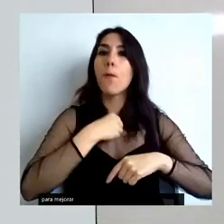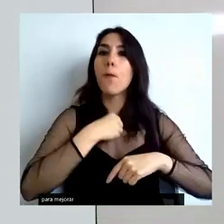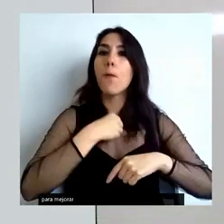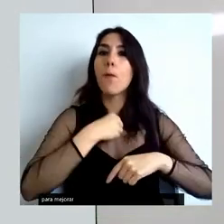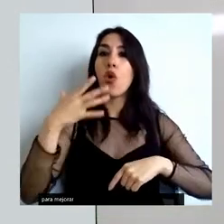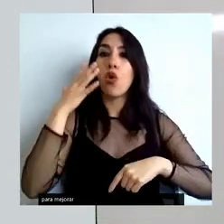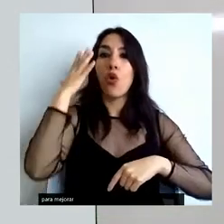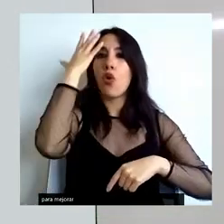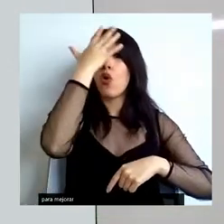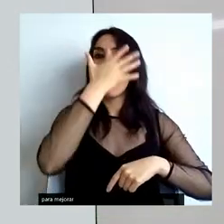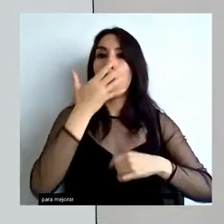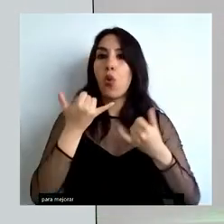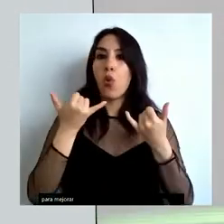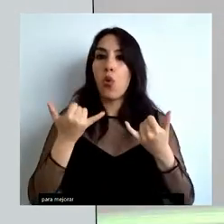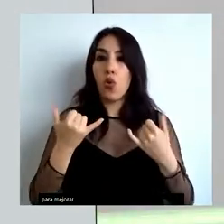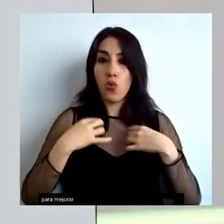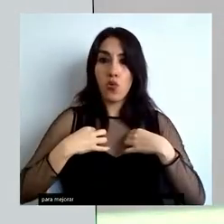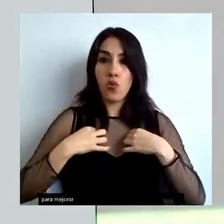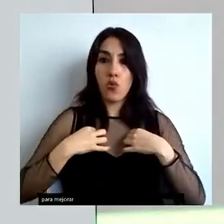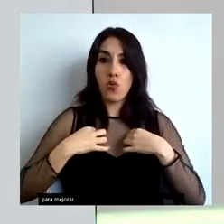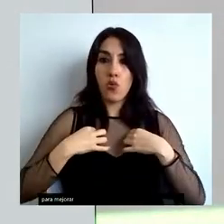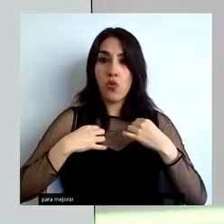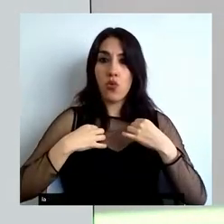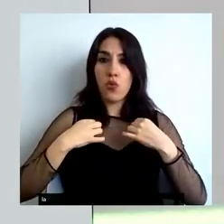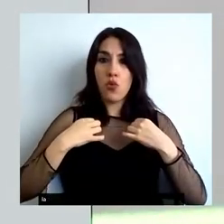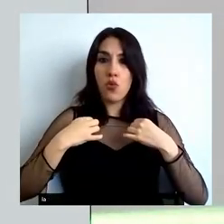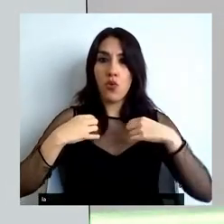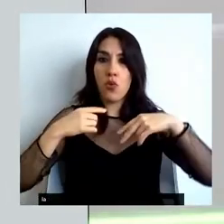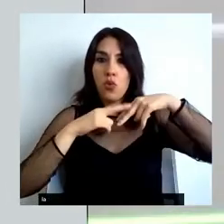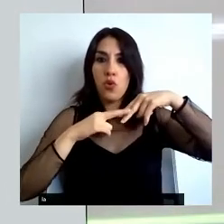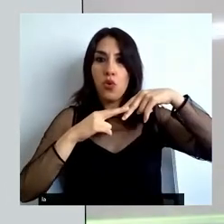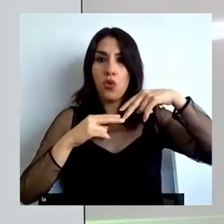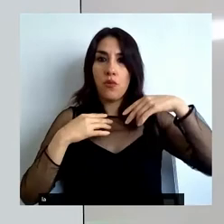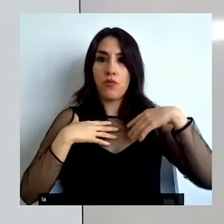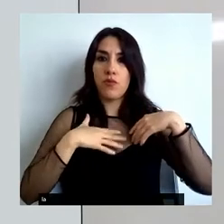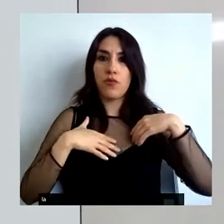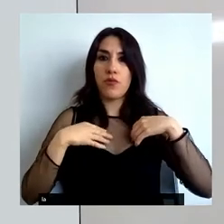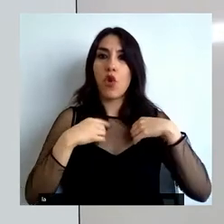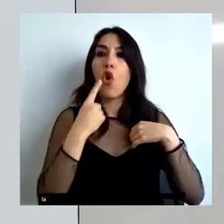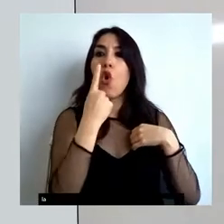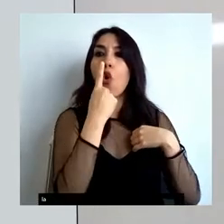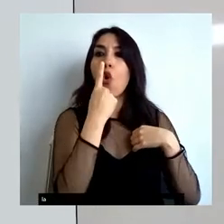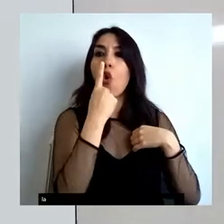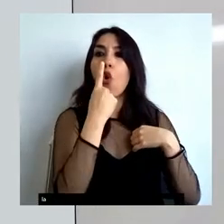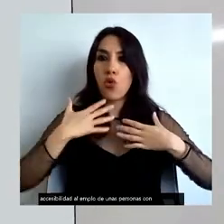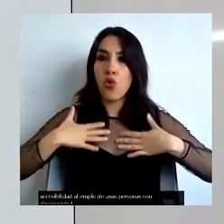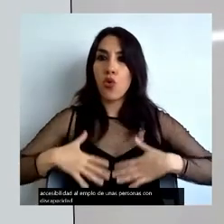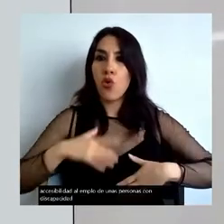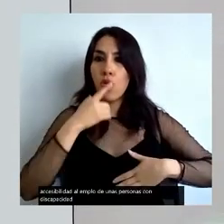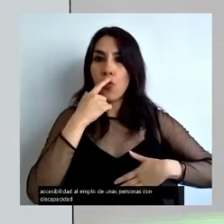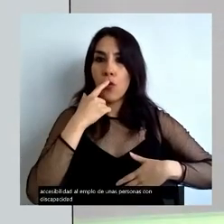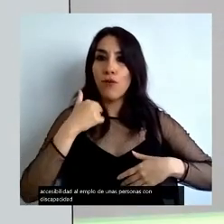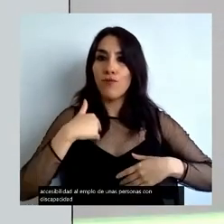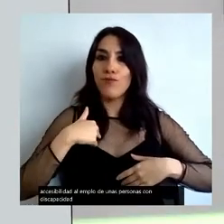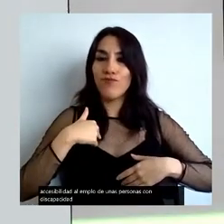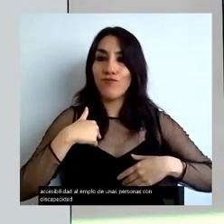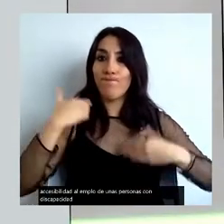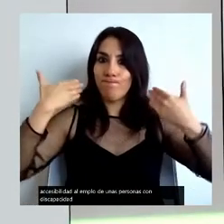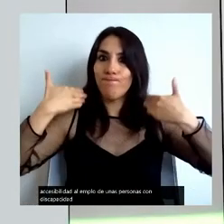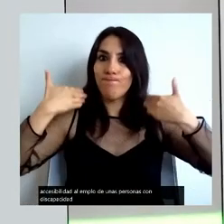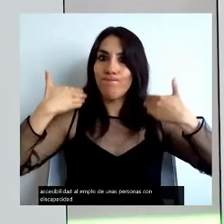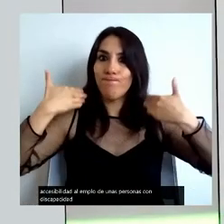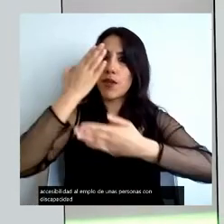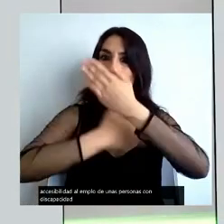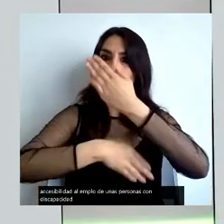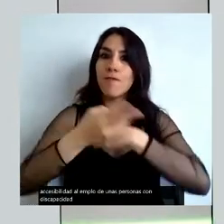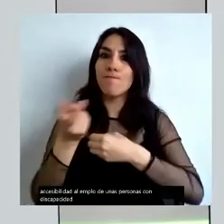un pantalón negro, una polera roja y tengo discapacidad, por lo tanto estoy sentada en una silla